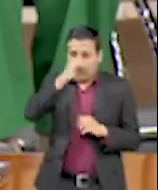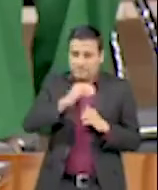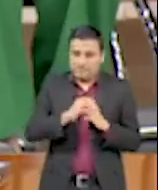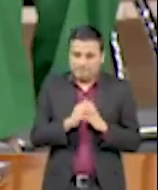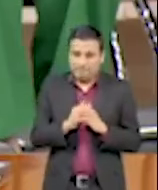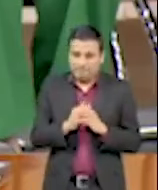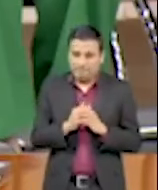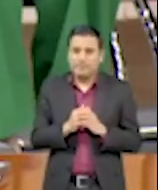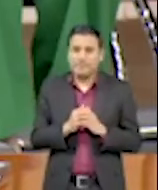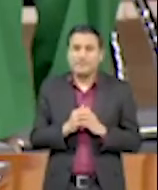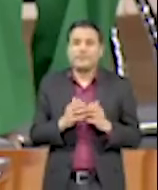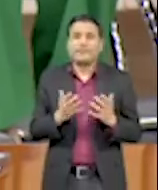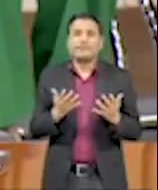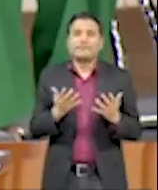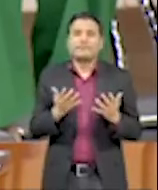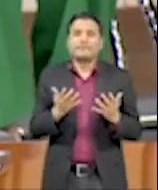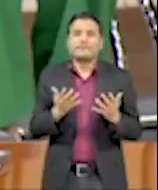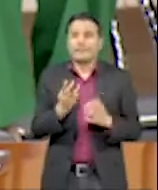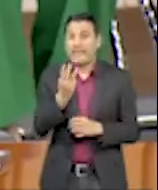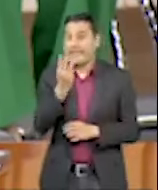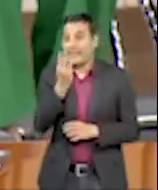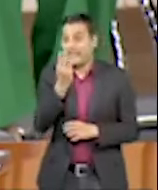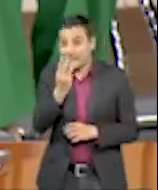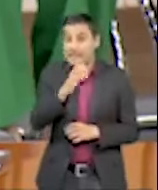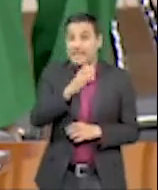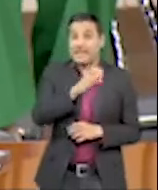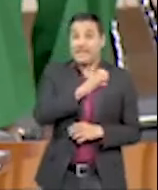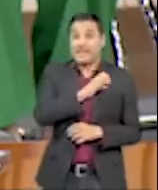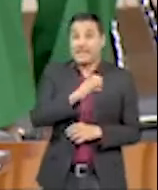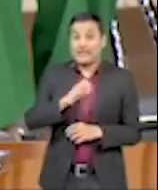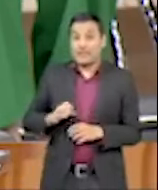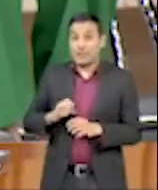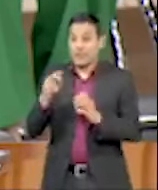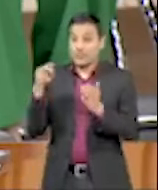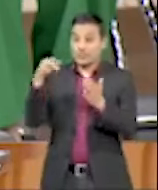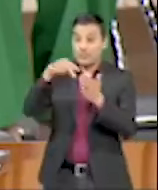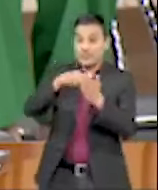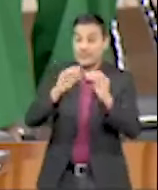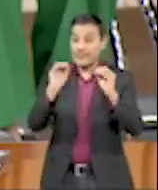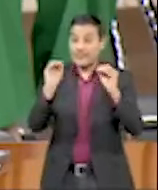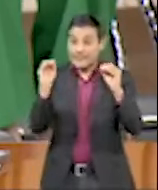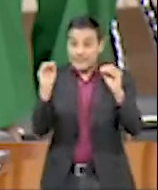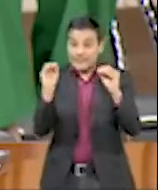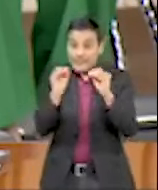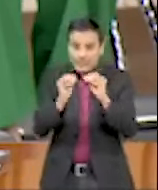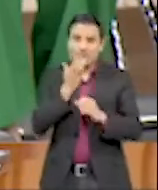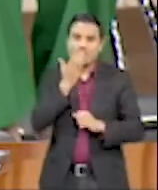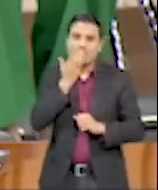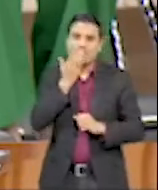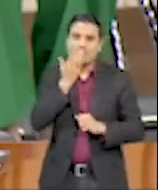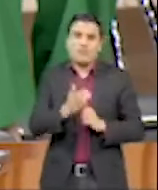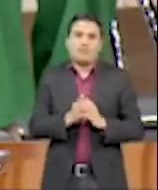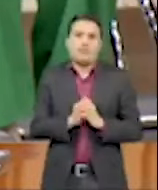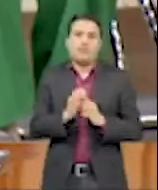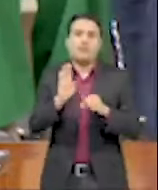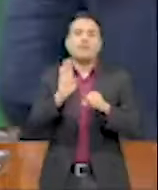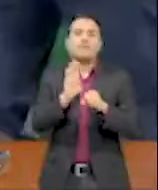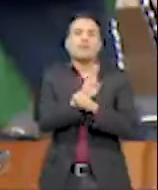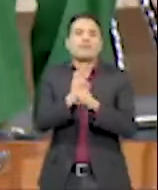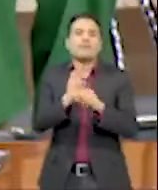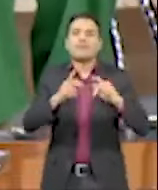que los tres candidatos presidenciales se presenten a debatir, pero solo va a